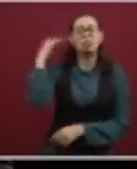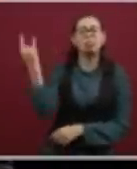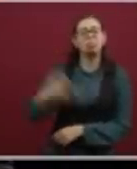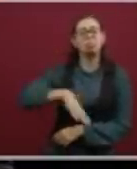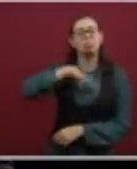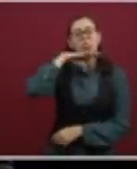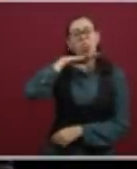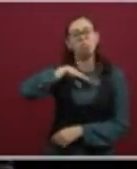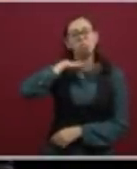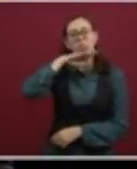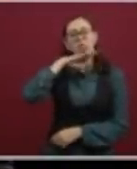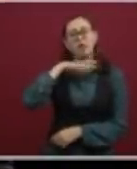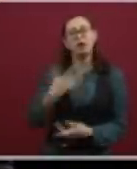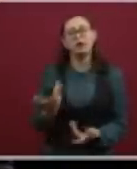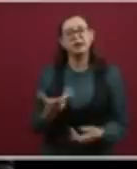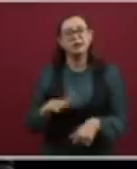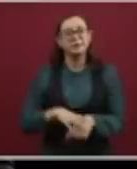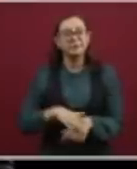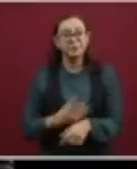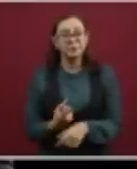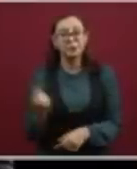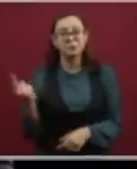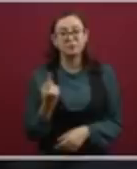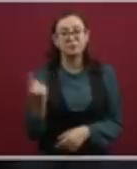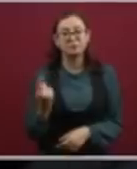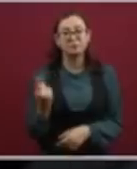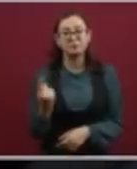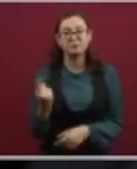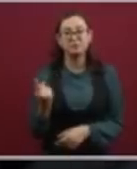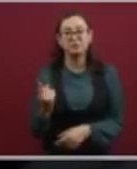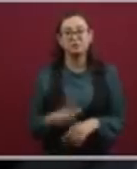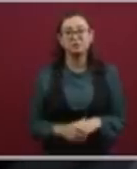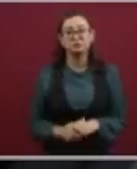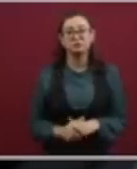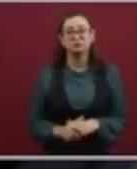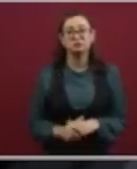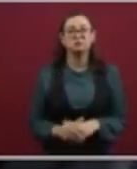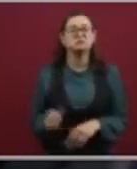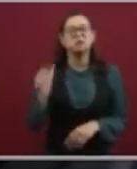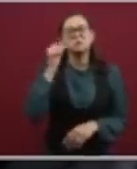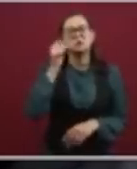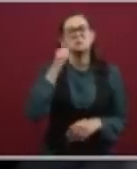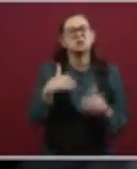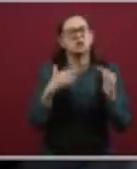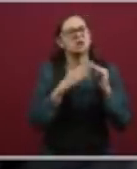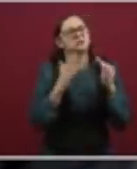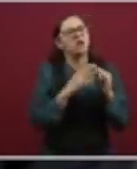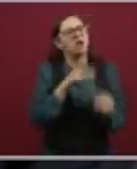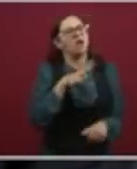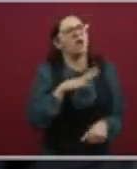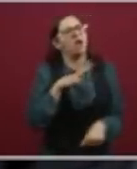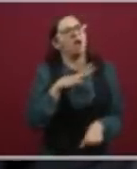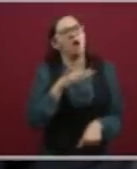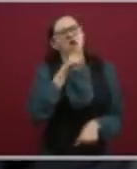porque nos acostumbramos a que, pues, nada más